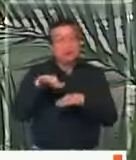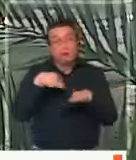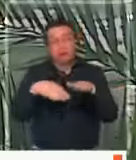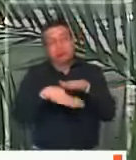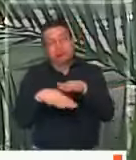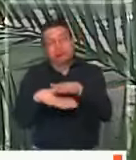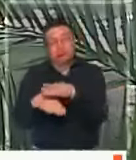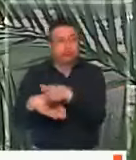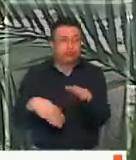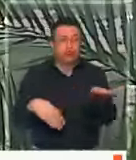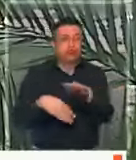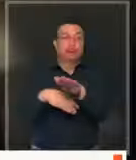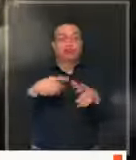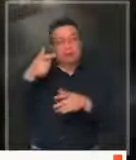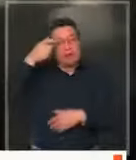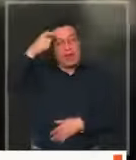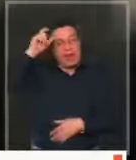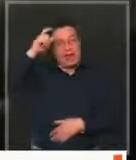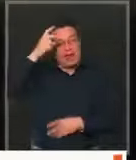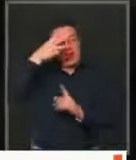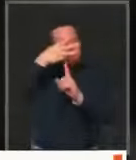hasta finalizar en el sector de La Granja.